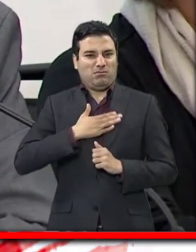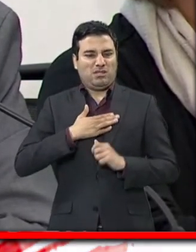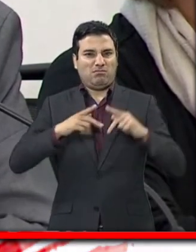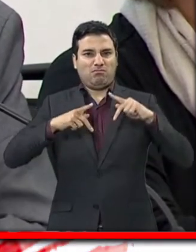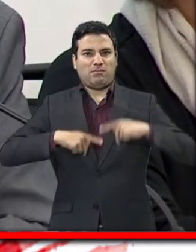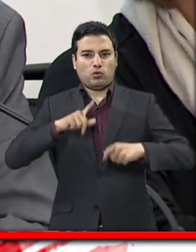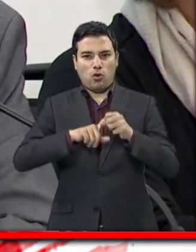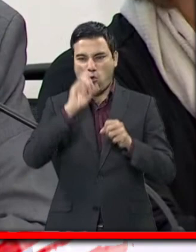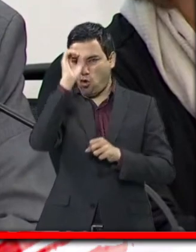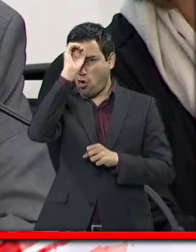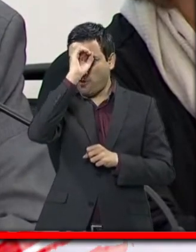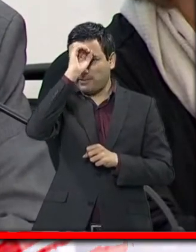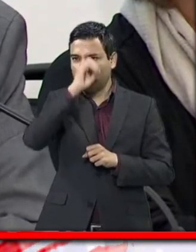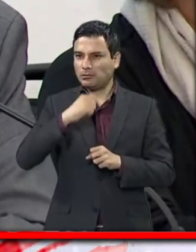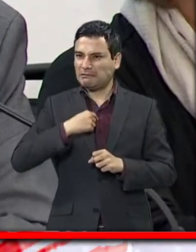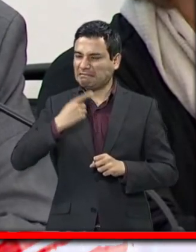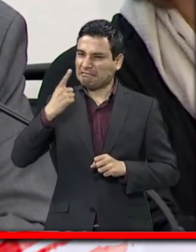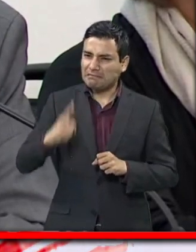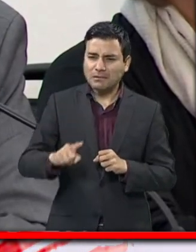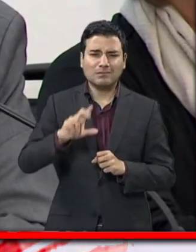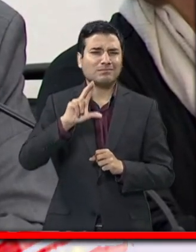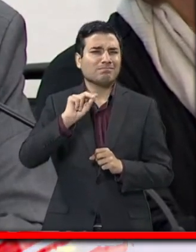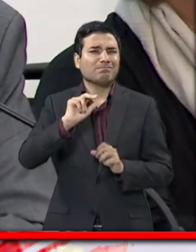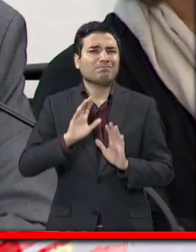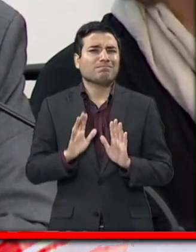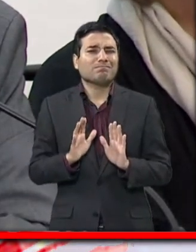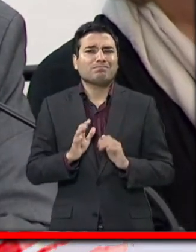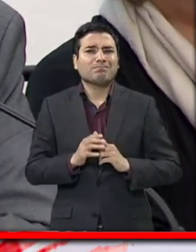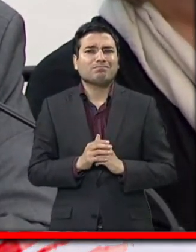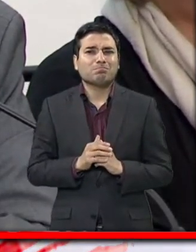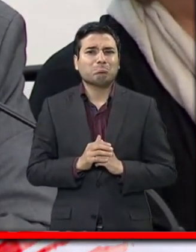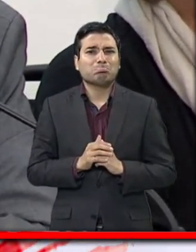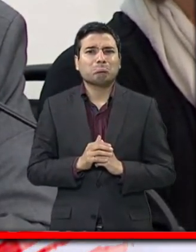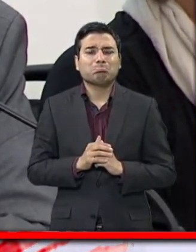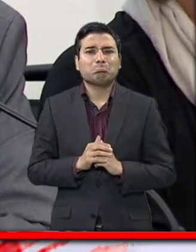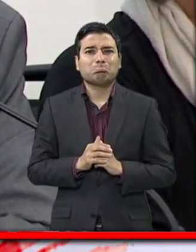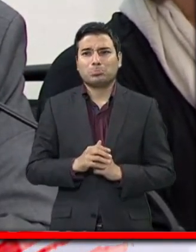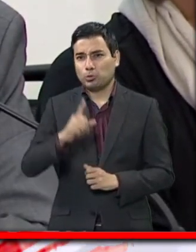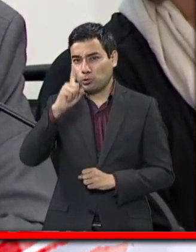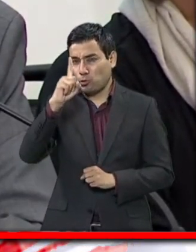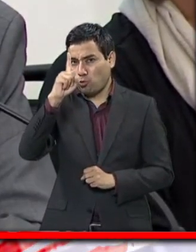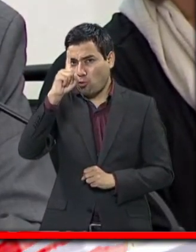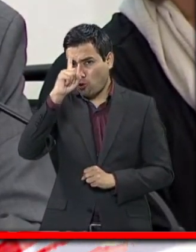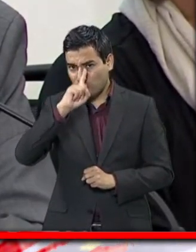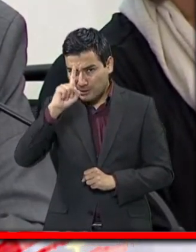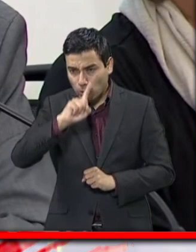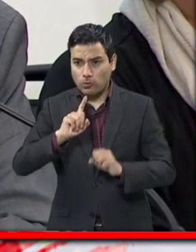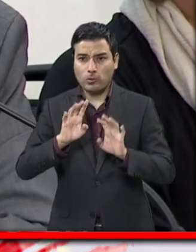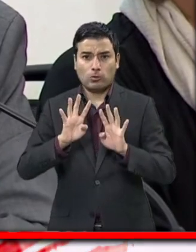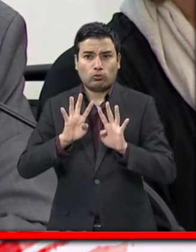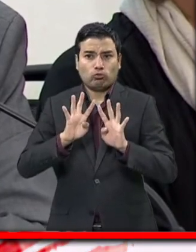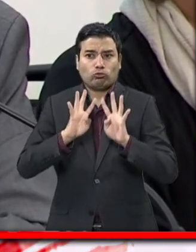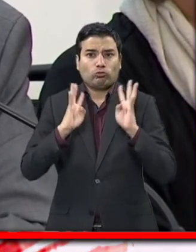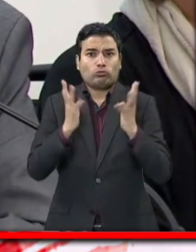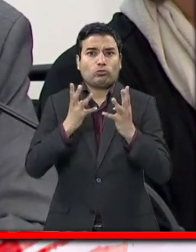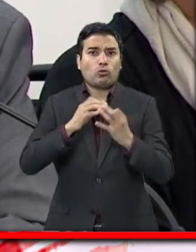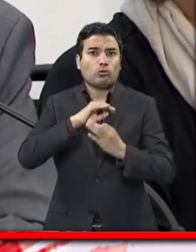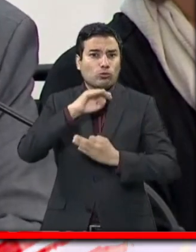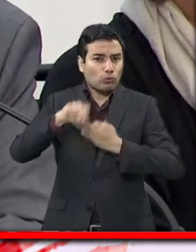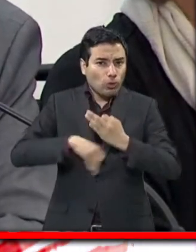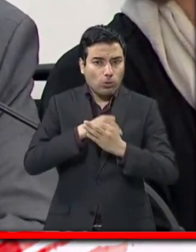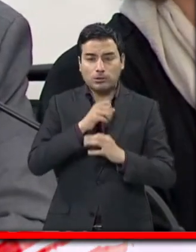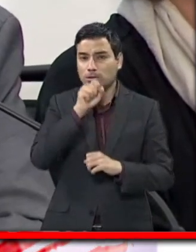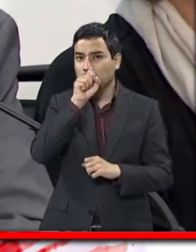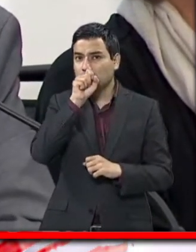tienen y lo ratifico aquí todas y todos los integrantes de este consejo general y los integrantes